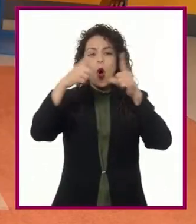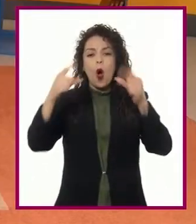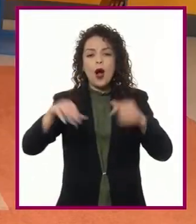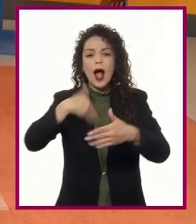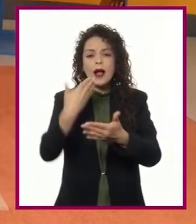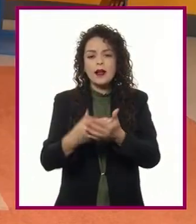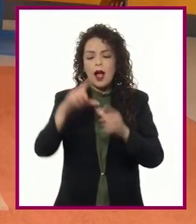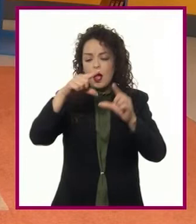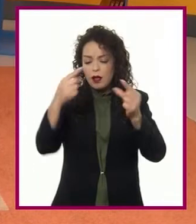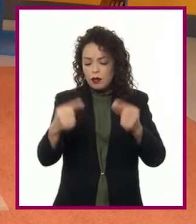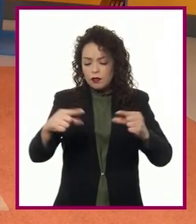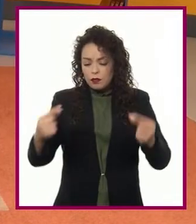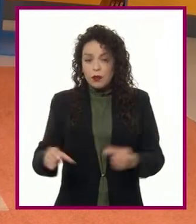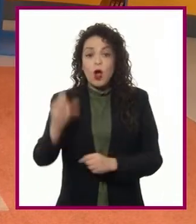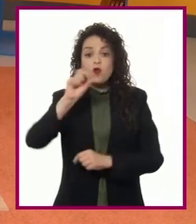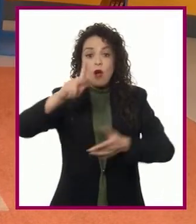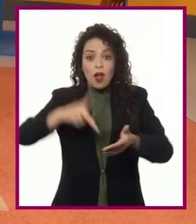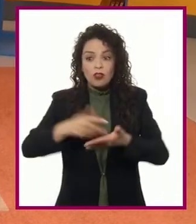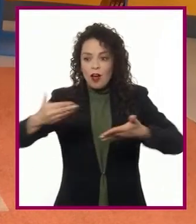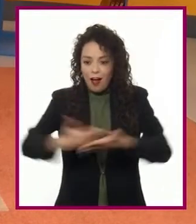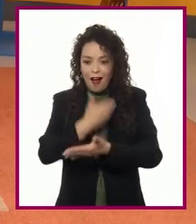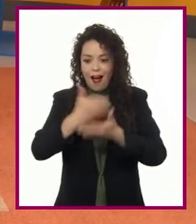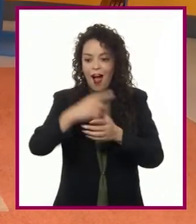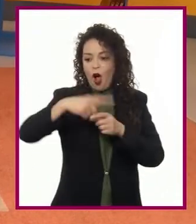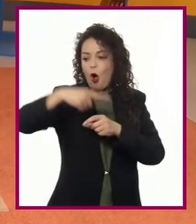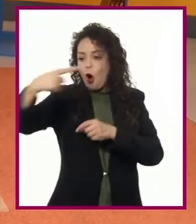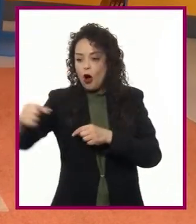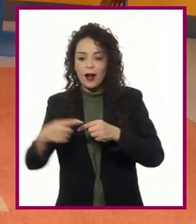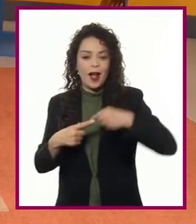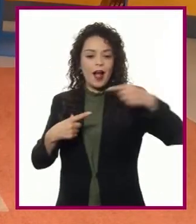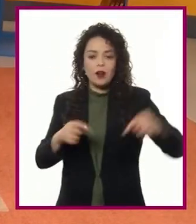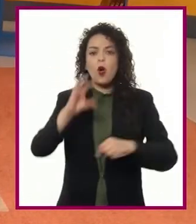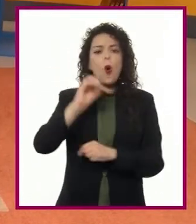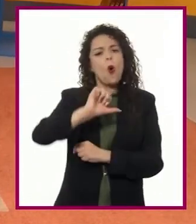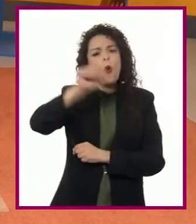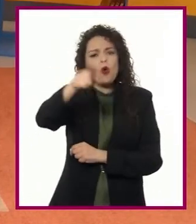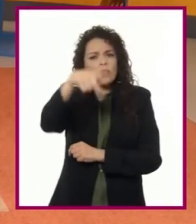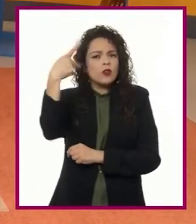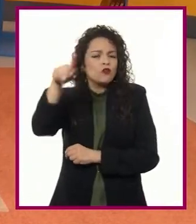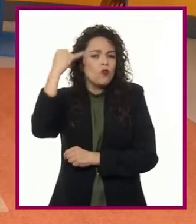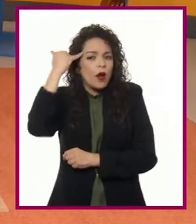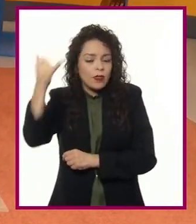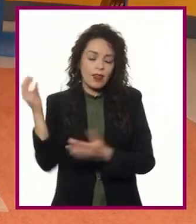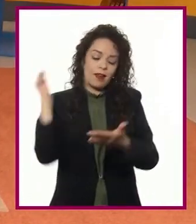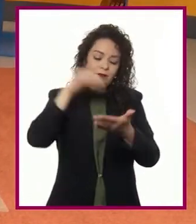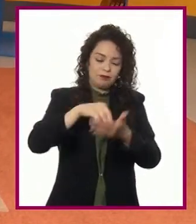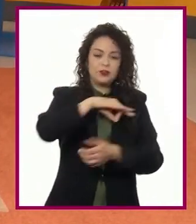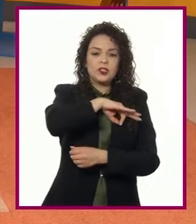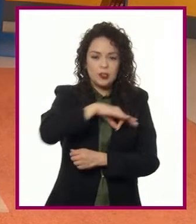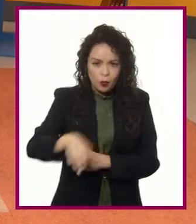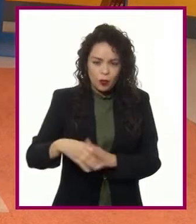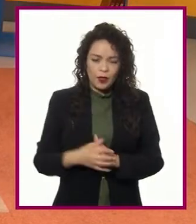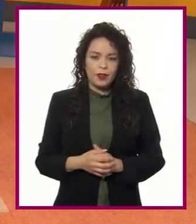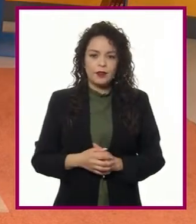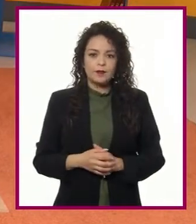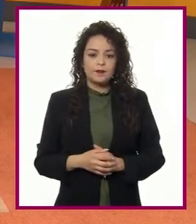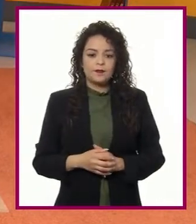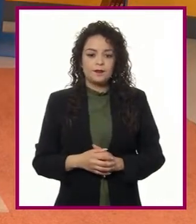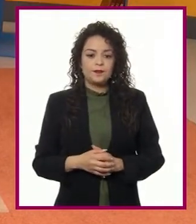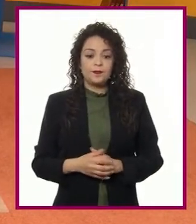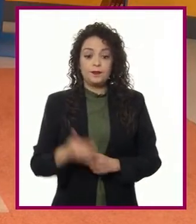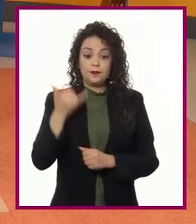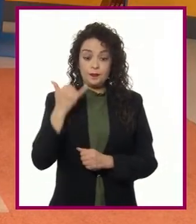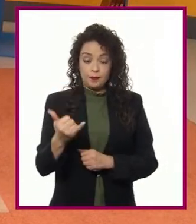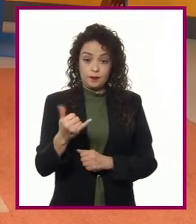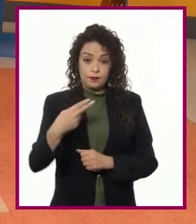vuelve a florecer y cualquier otra idea que ustedes tengan. Además, tenemos que considerar que el cuidado